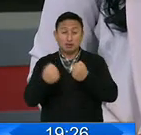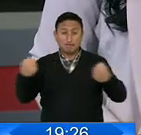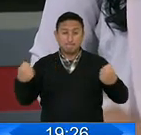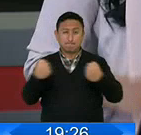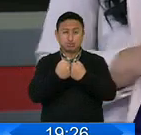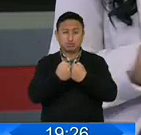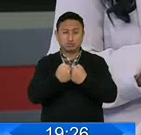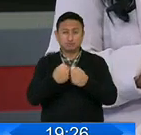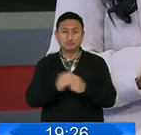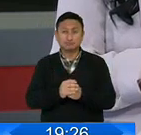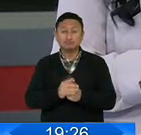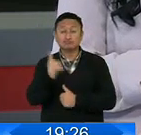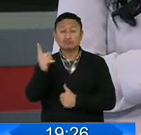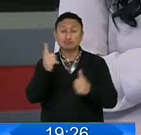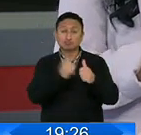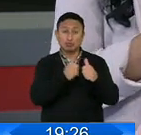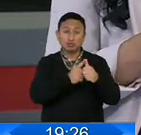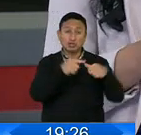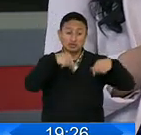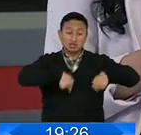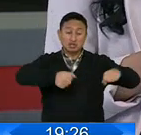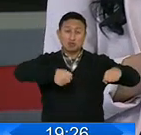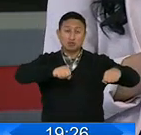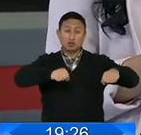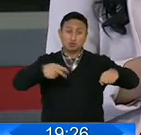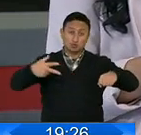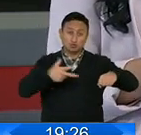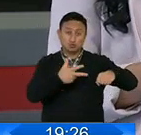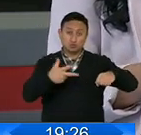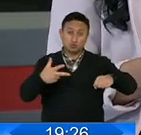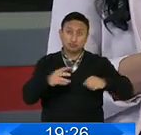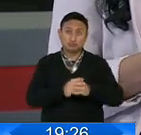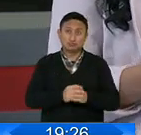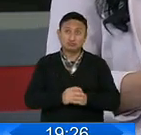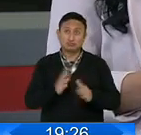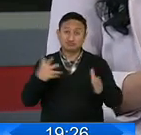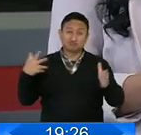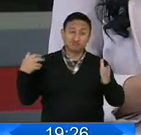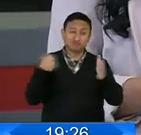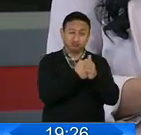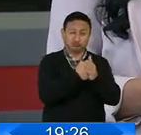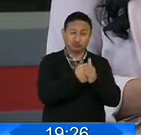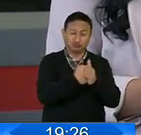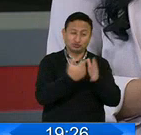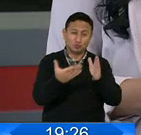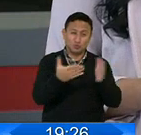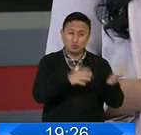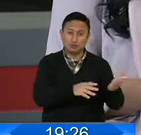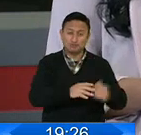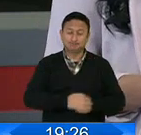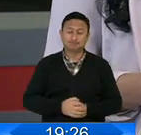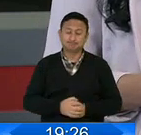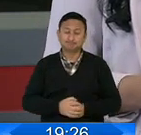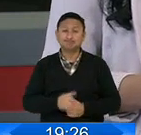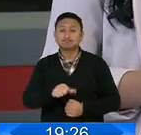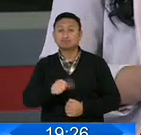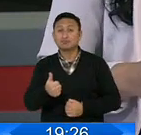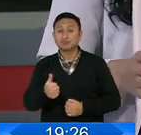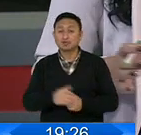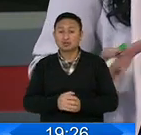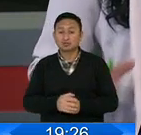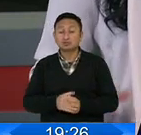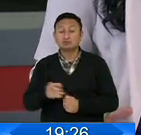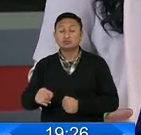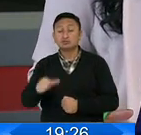el primer caso, un motociclista chocó de frente contra un bus, muriendo de contado. Mientras que en